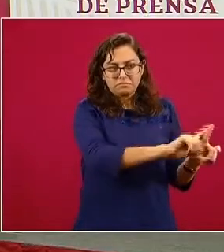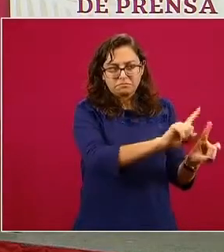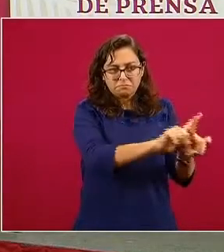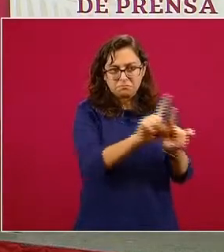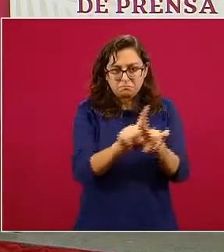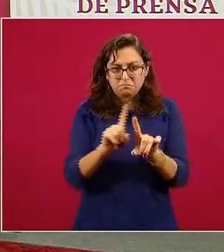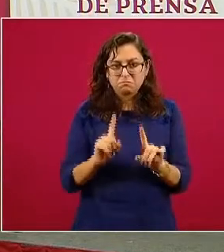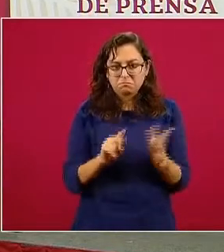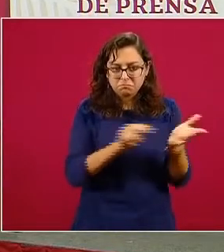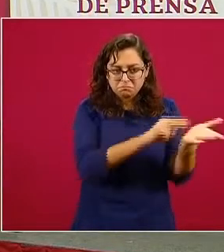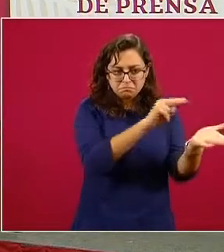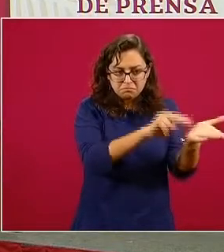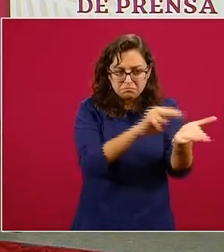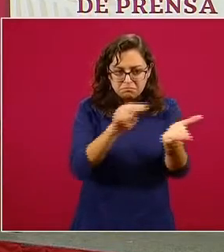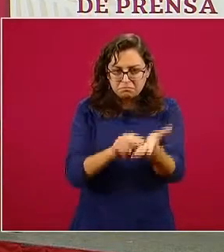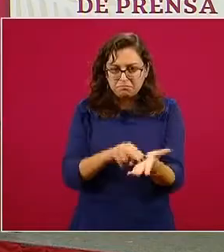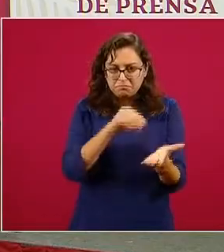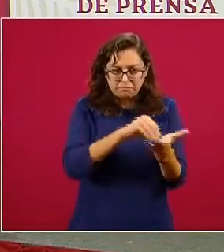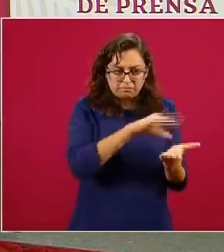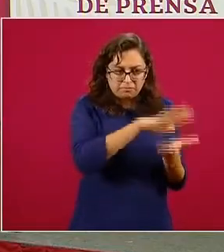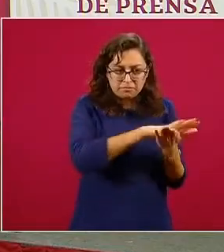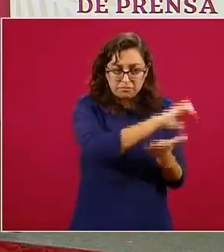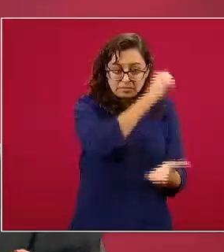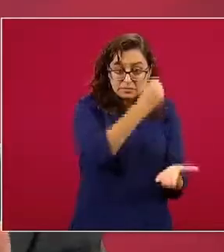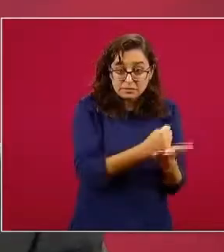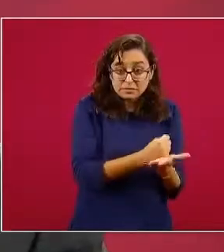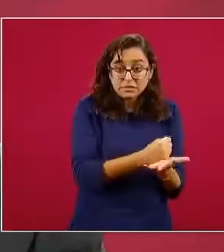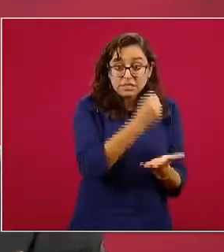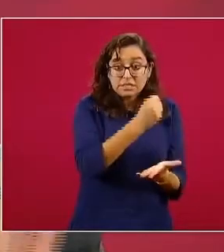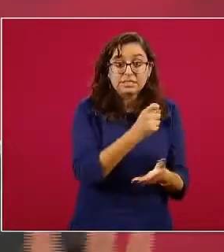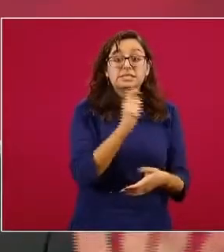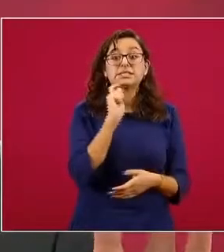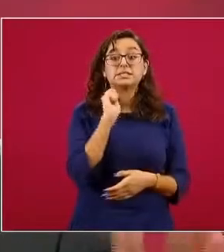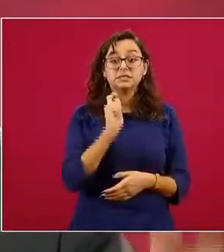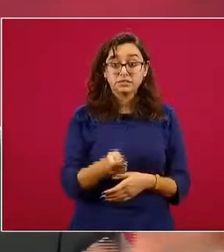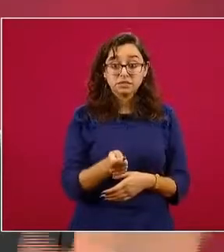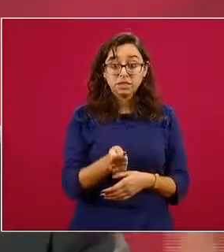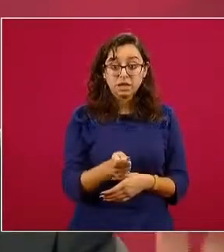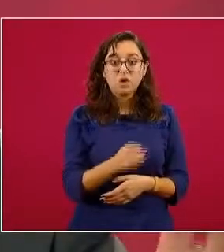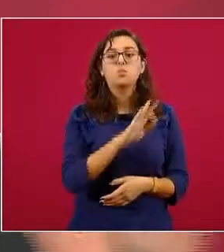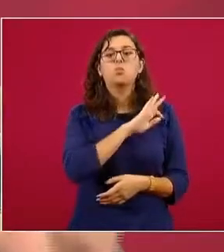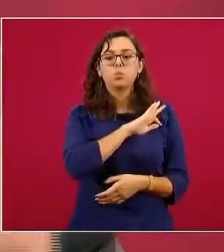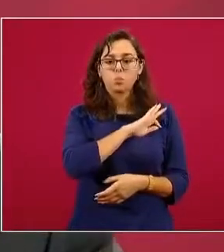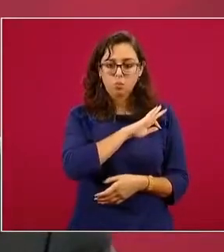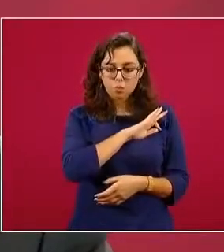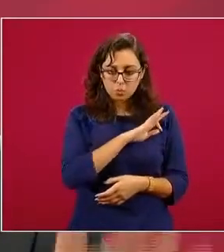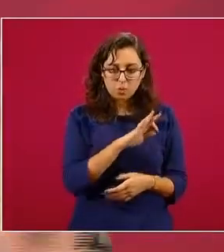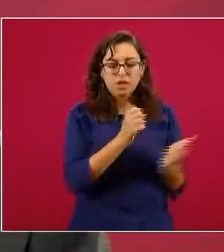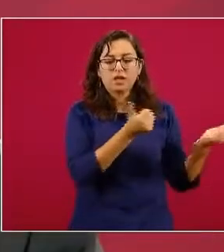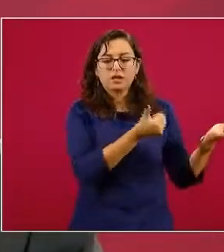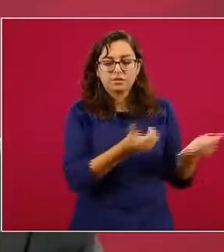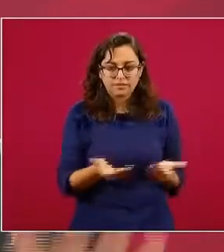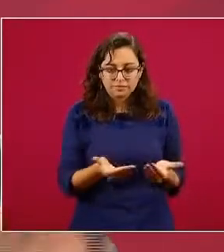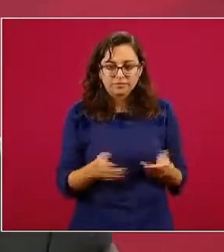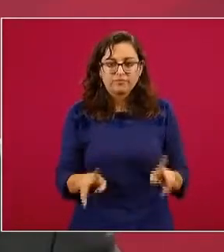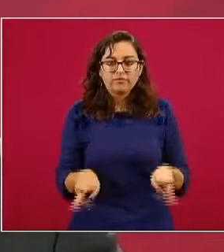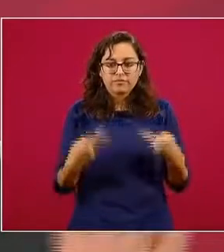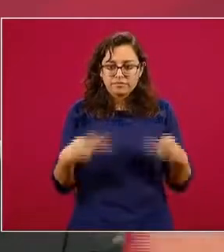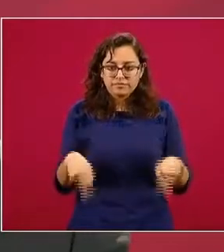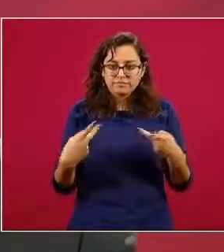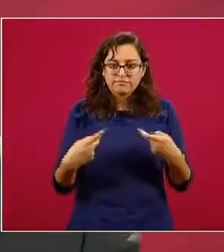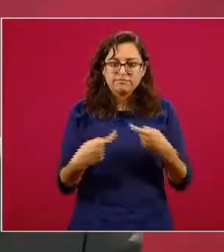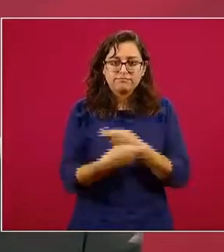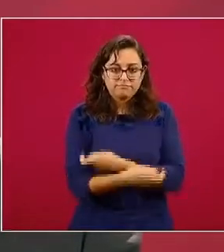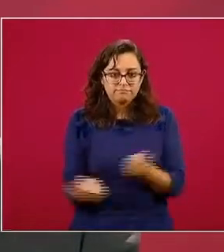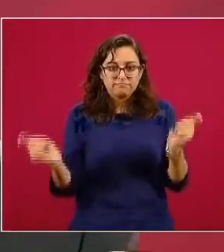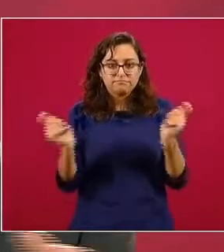titulares del registro sanitario. Esto lo que implica es la posibilidad de vender y distribuir y utilizar en el país